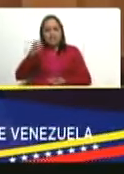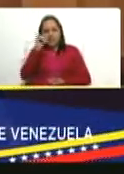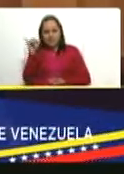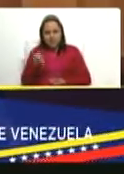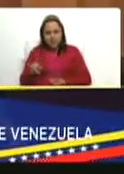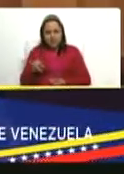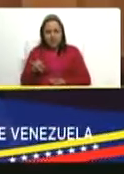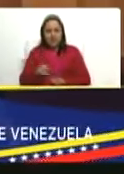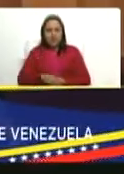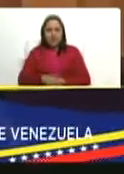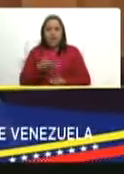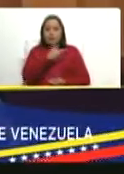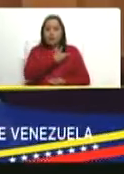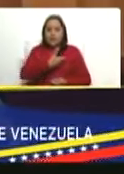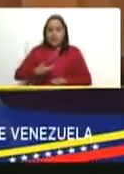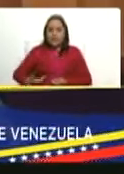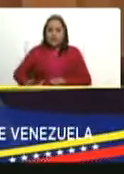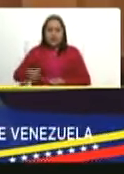presidenta,